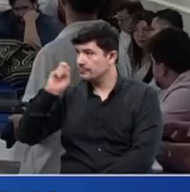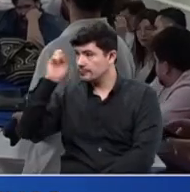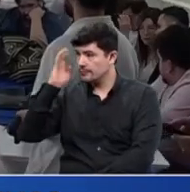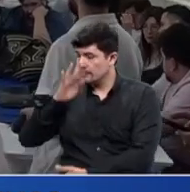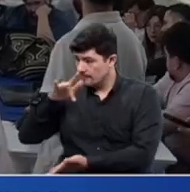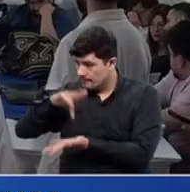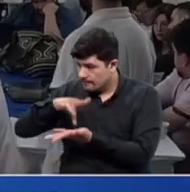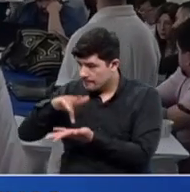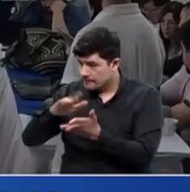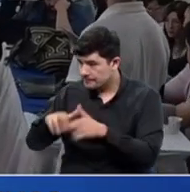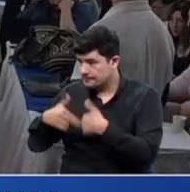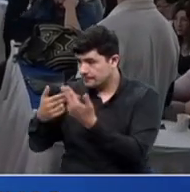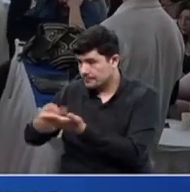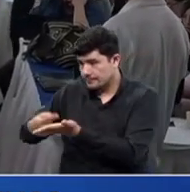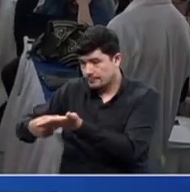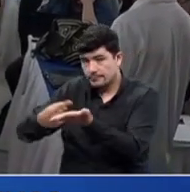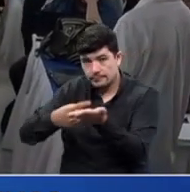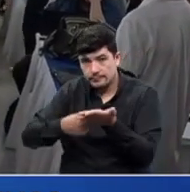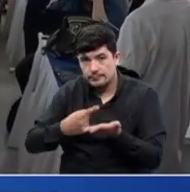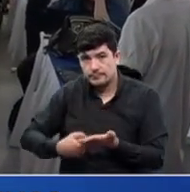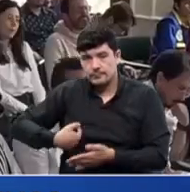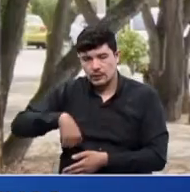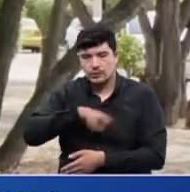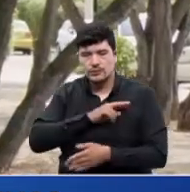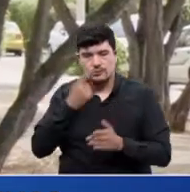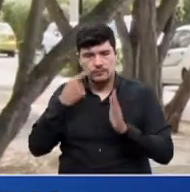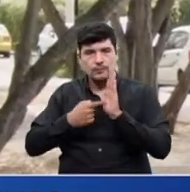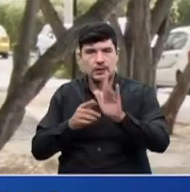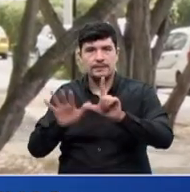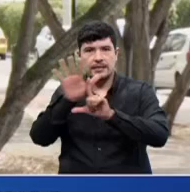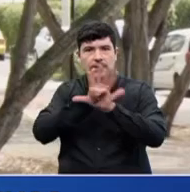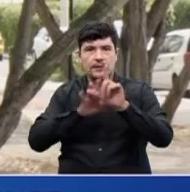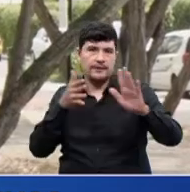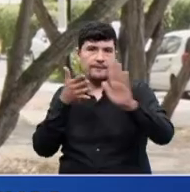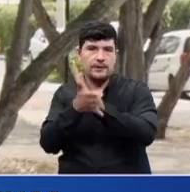y representante del gobierno nacional, que preparamos en el siguiente informe.